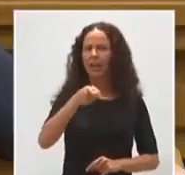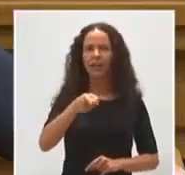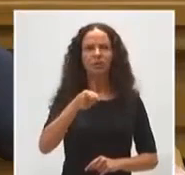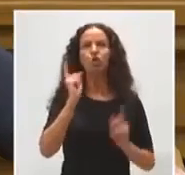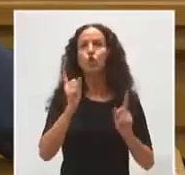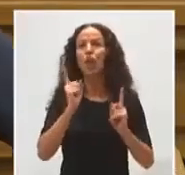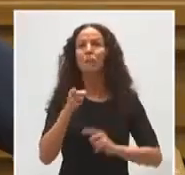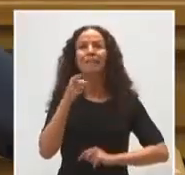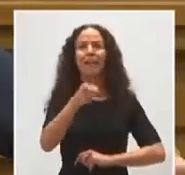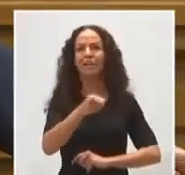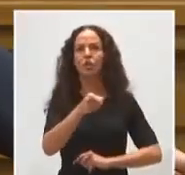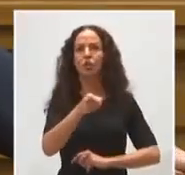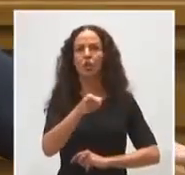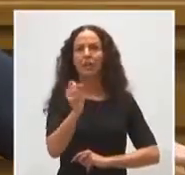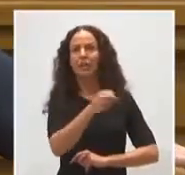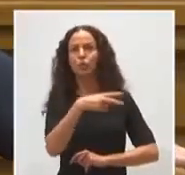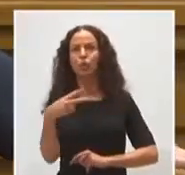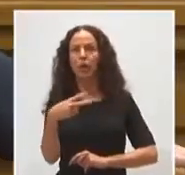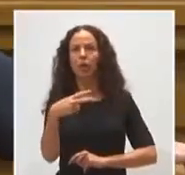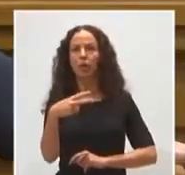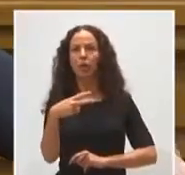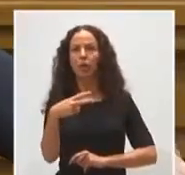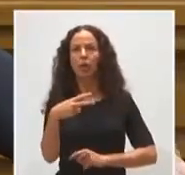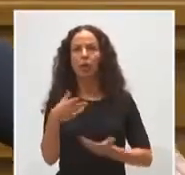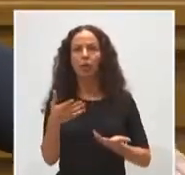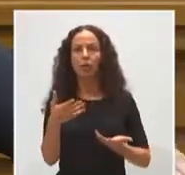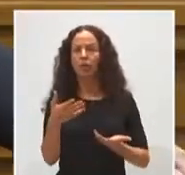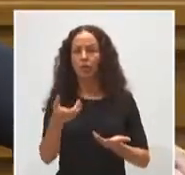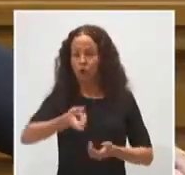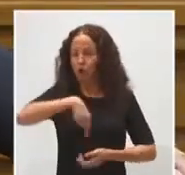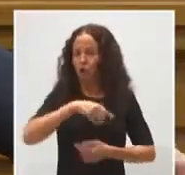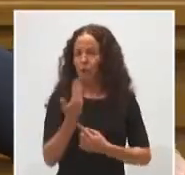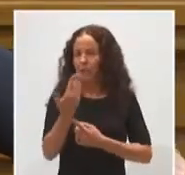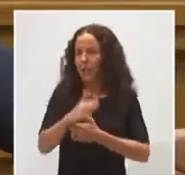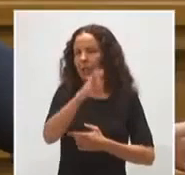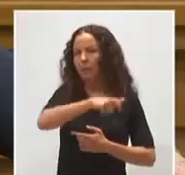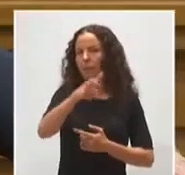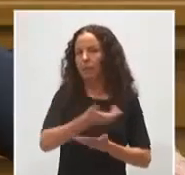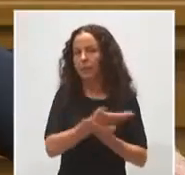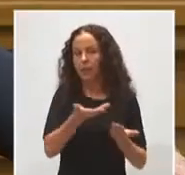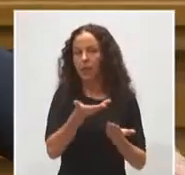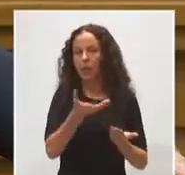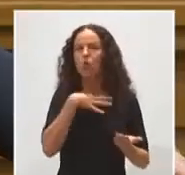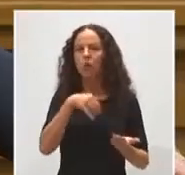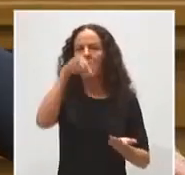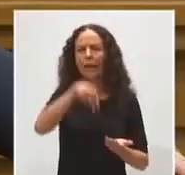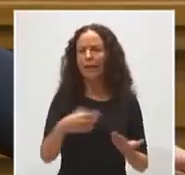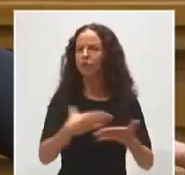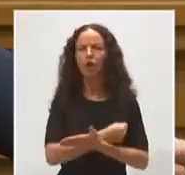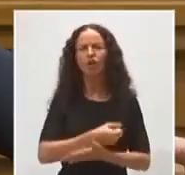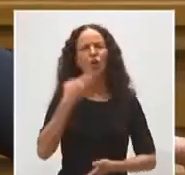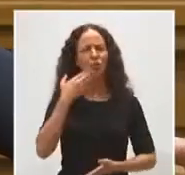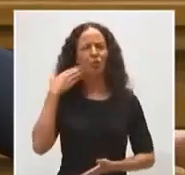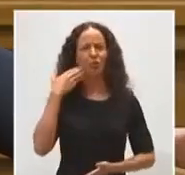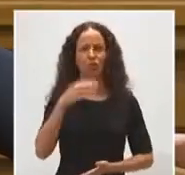nos puede hacer a todos los que estamos aquí que al fin y al cabo somos representantes de la ciudadanía orgullosos de esta época sólo